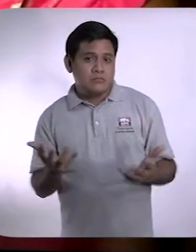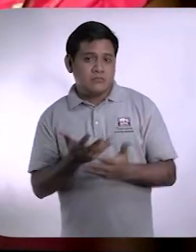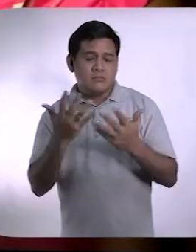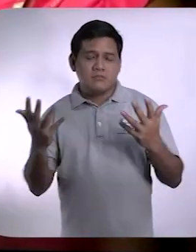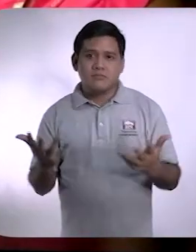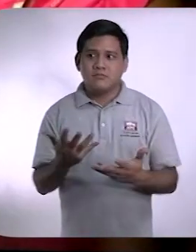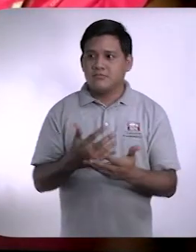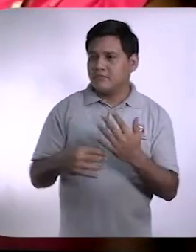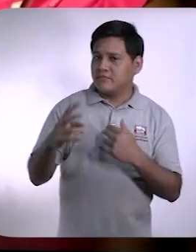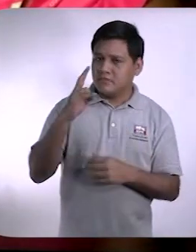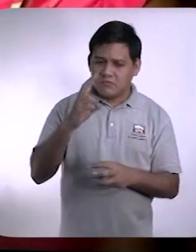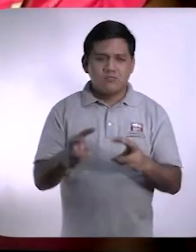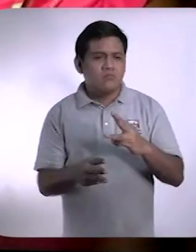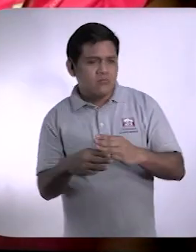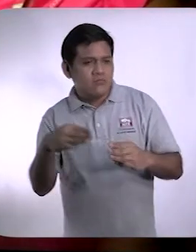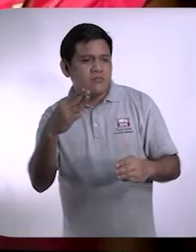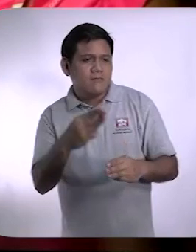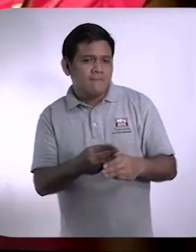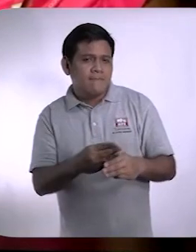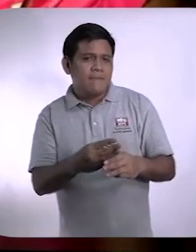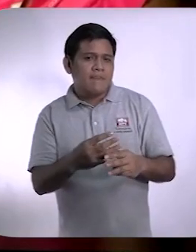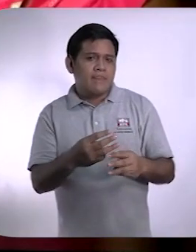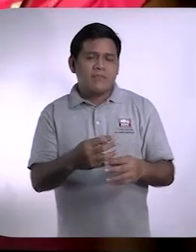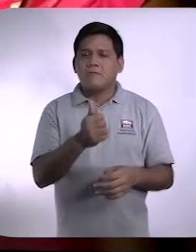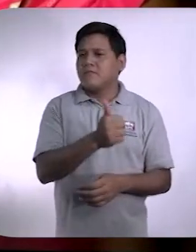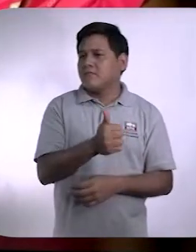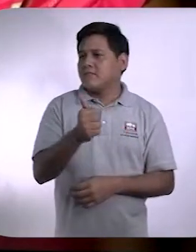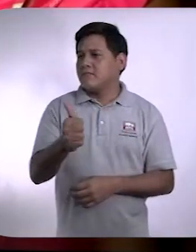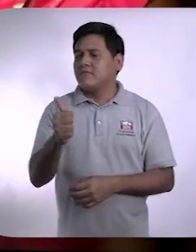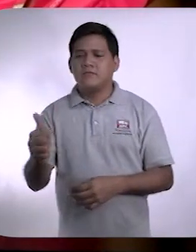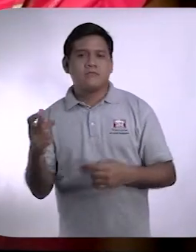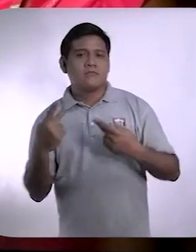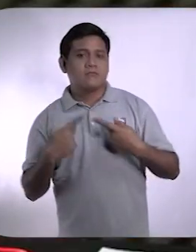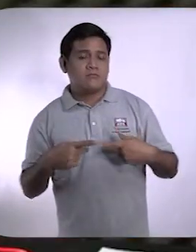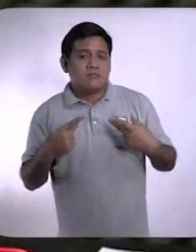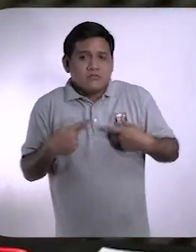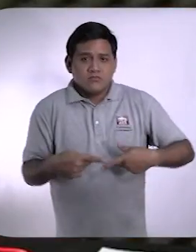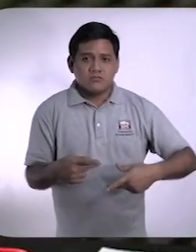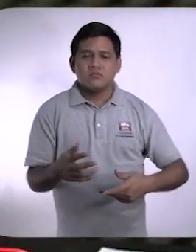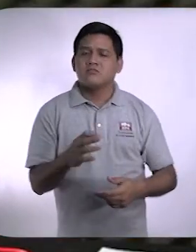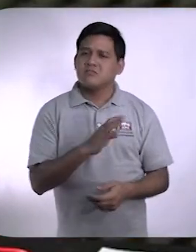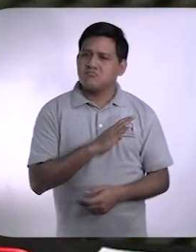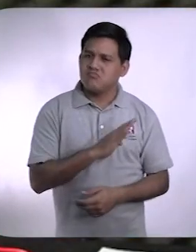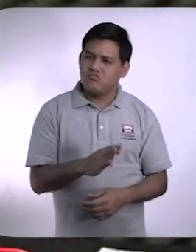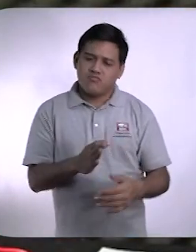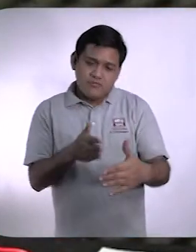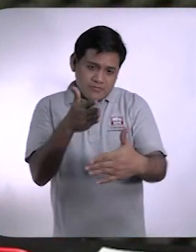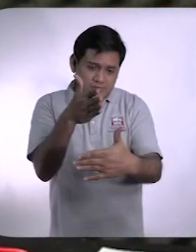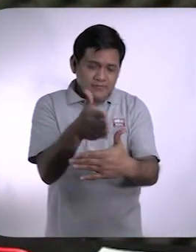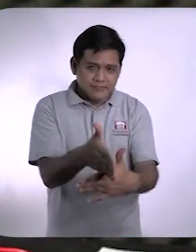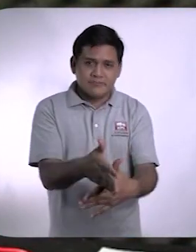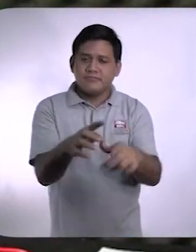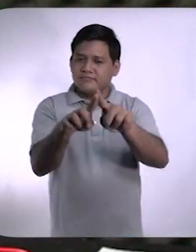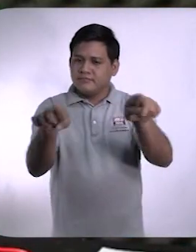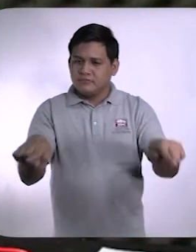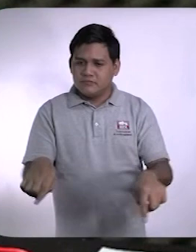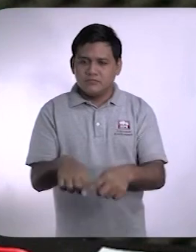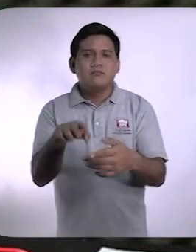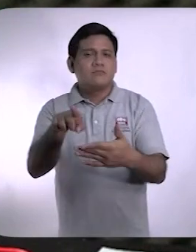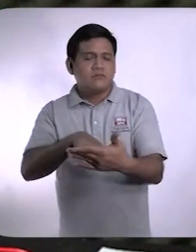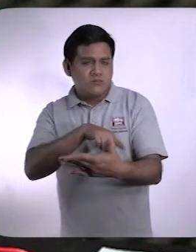organizarnos y que se materialice, que cada persona tenga la posibilidad de asistir a su casilla y que puedan emitir su